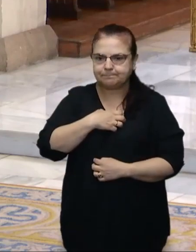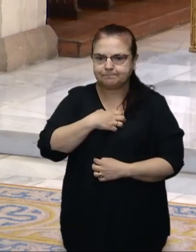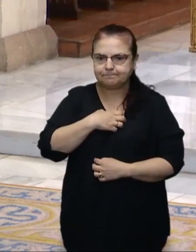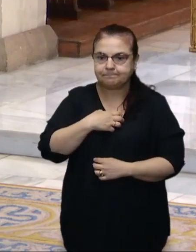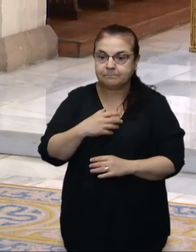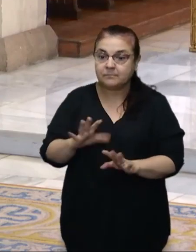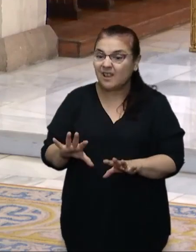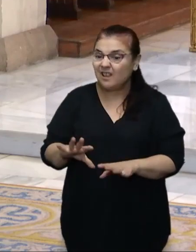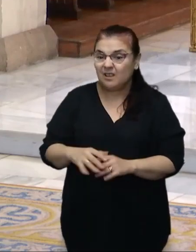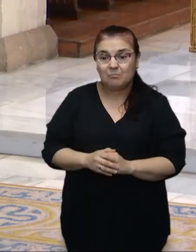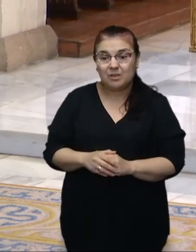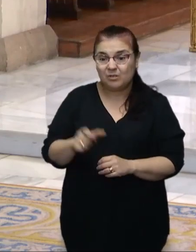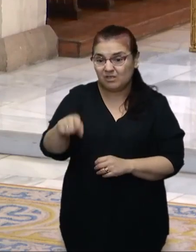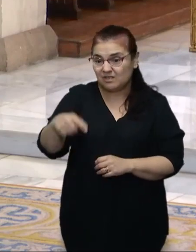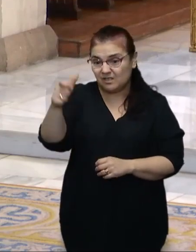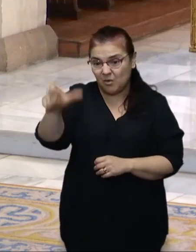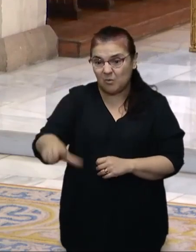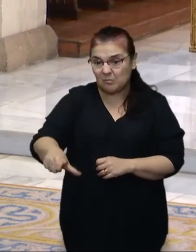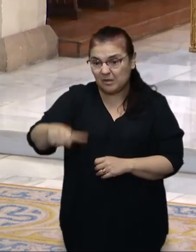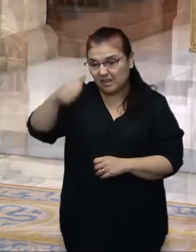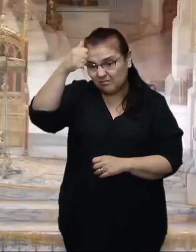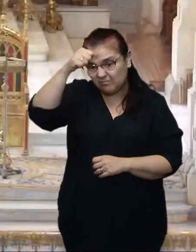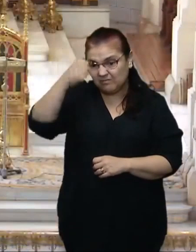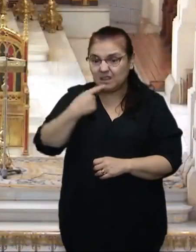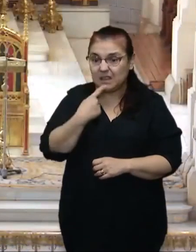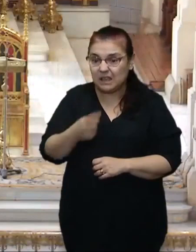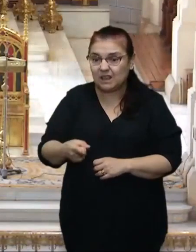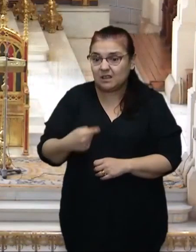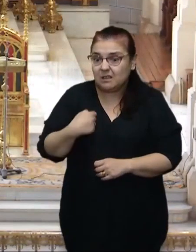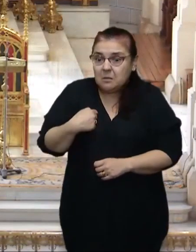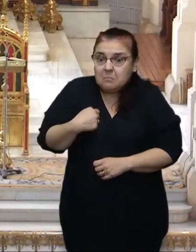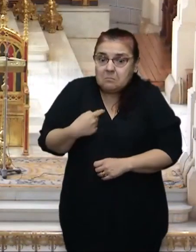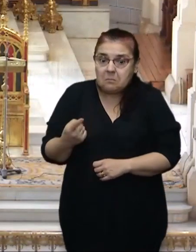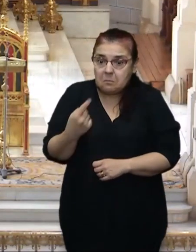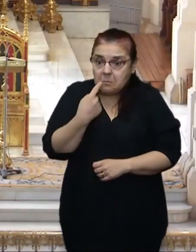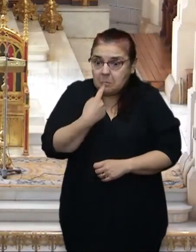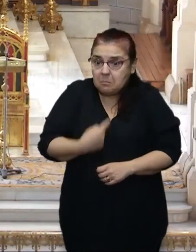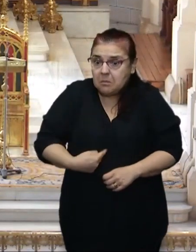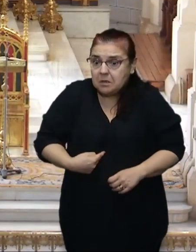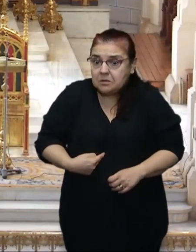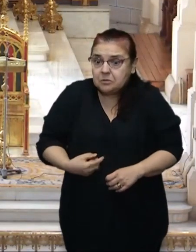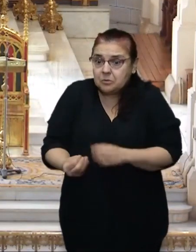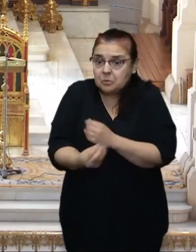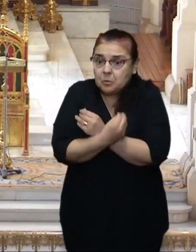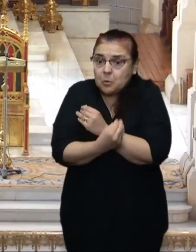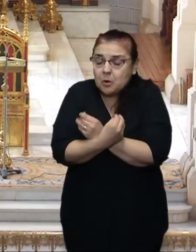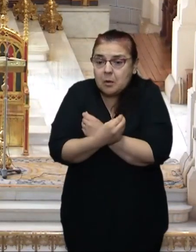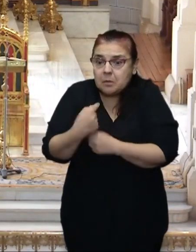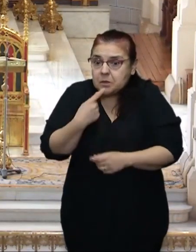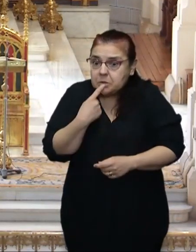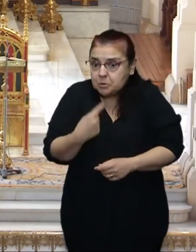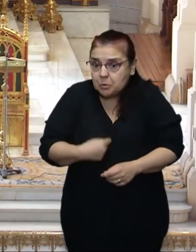Y el pobre hombre este lo que dice es que el que me ha curado me ha dicho que la coja y me vaya.